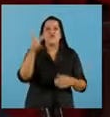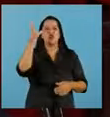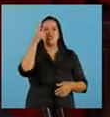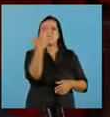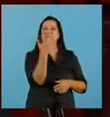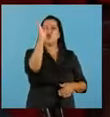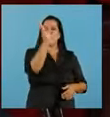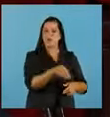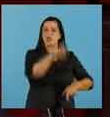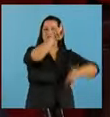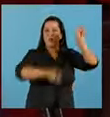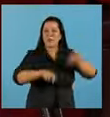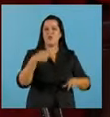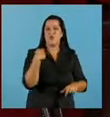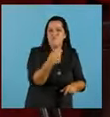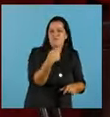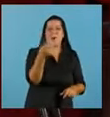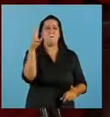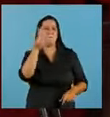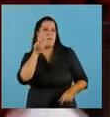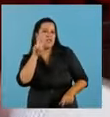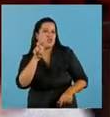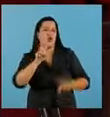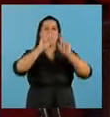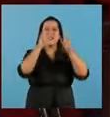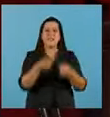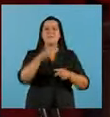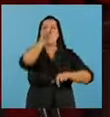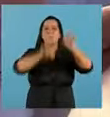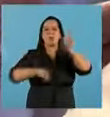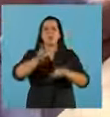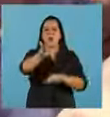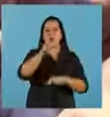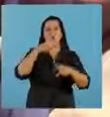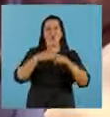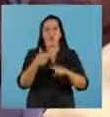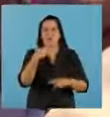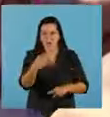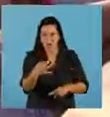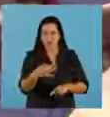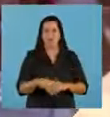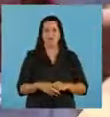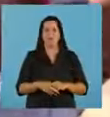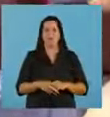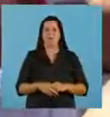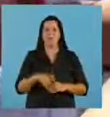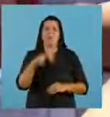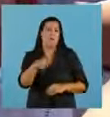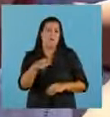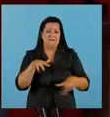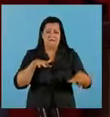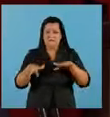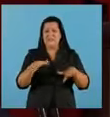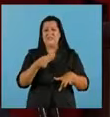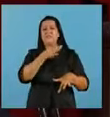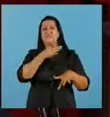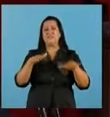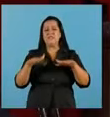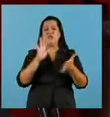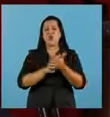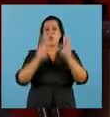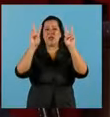jubilados, pensionados y titulares de la Asignación Universal por Hijo. La crítica situación del sistema